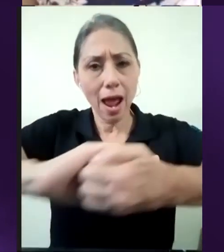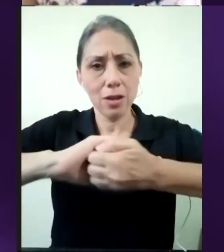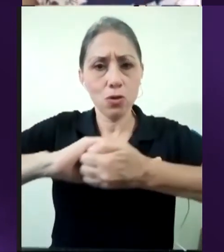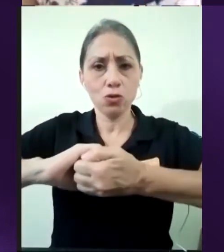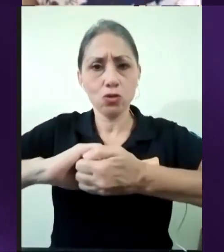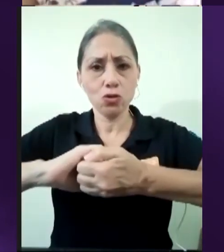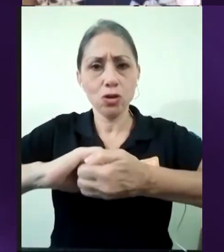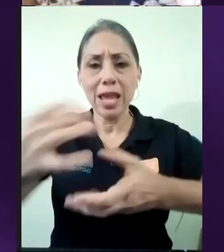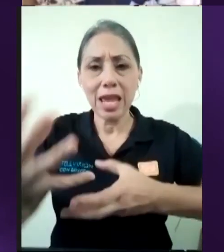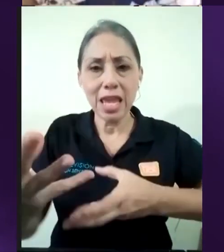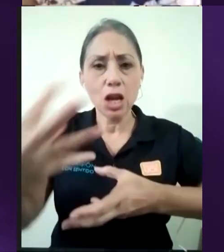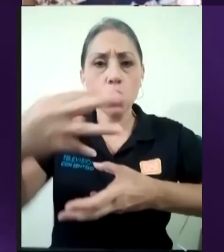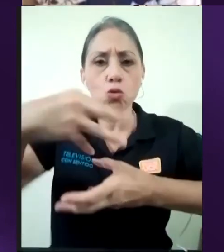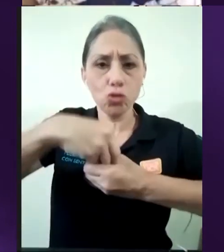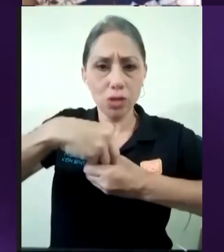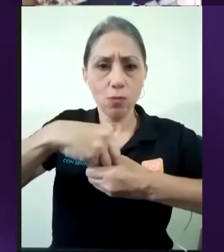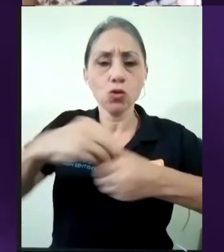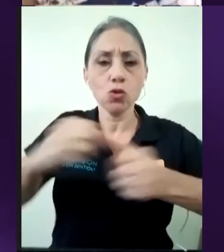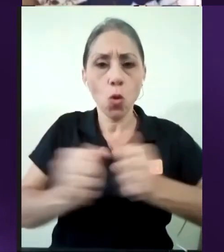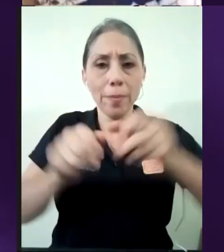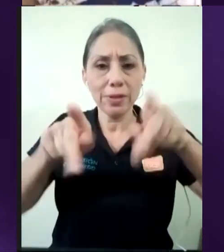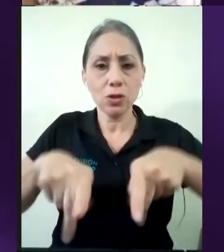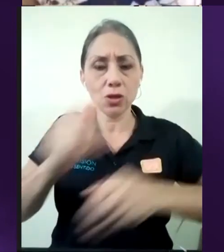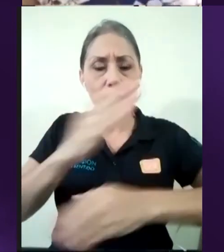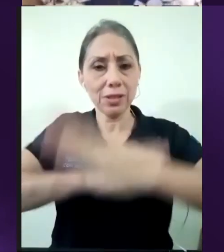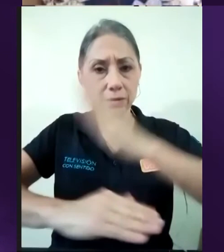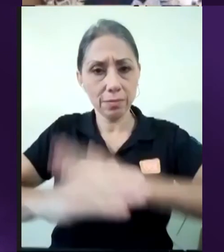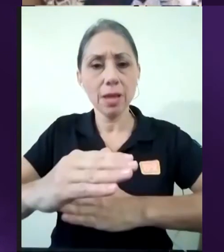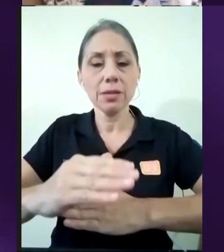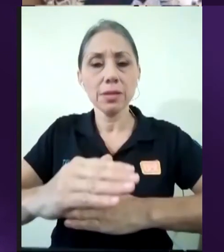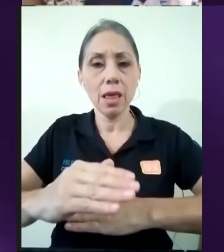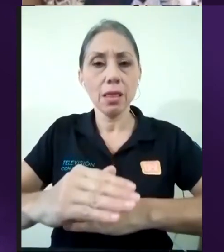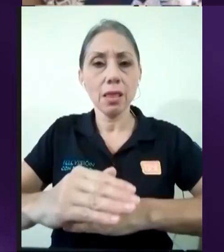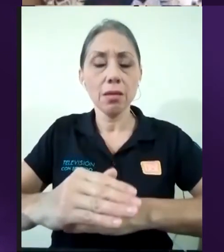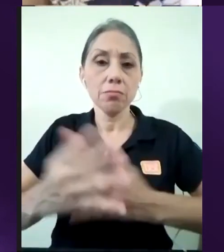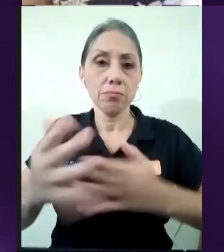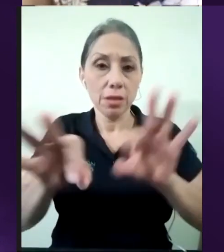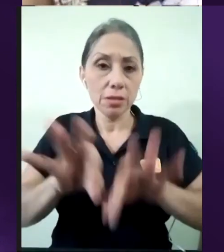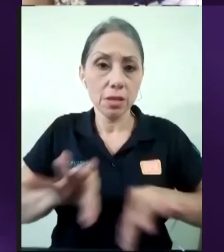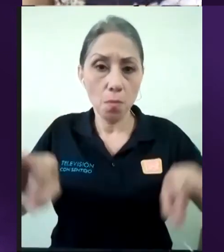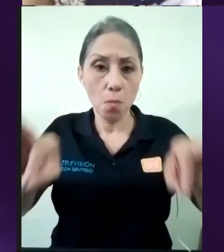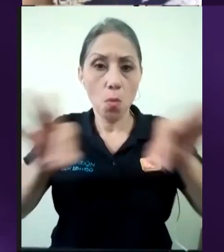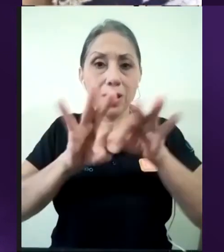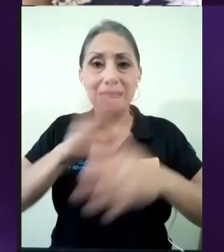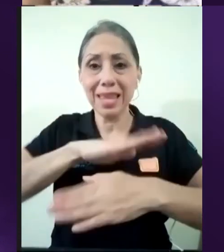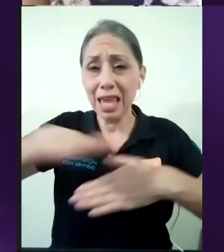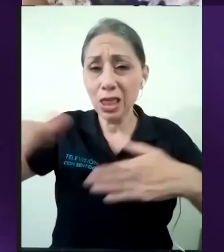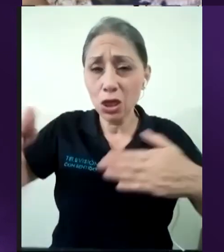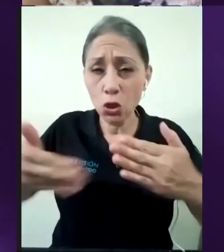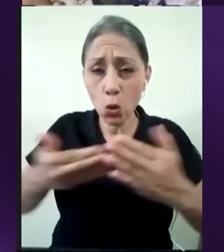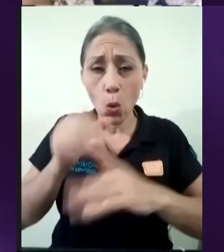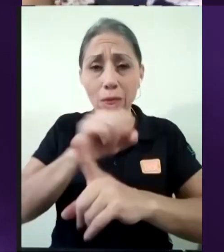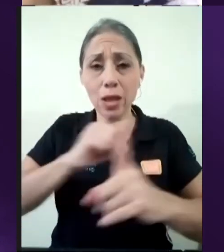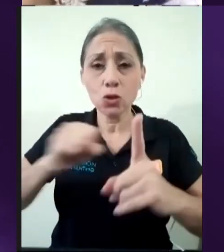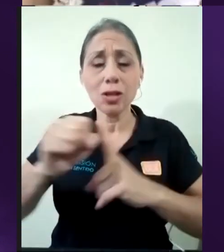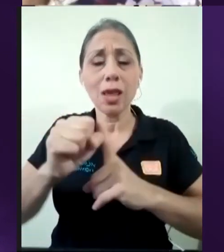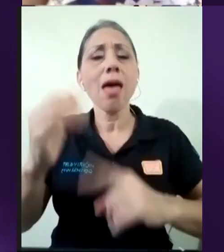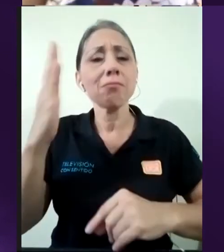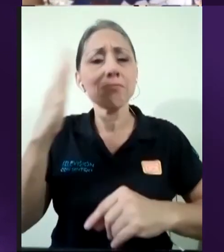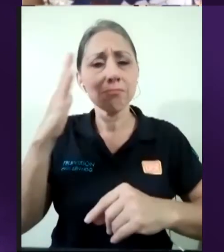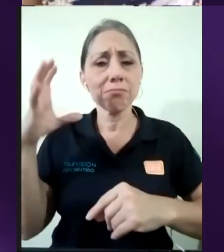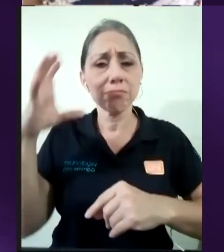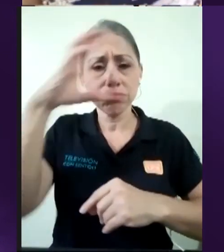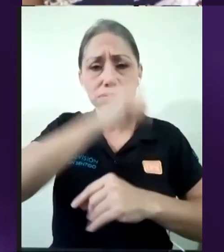discapacidad, porque sin duda es importante que toda la sociedad estemos concientizados sobre la importancia de la inclusión.